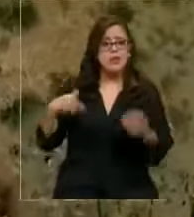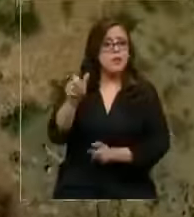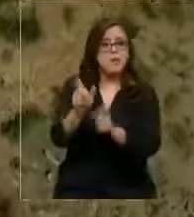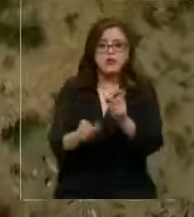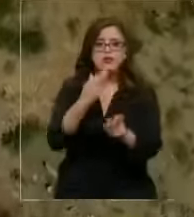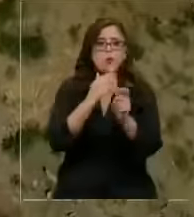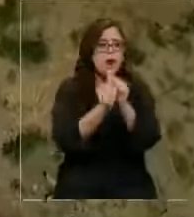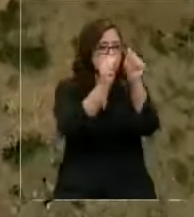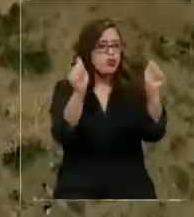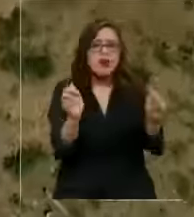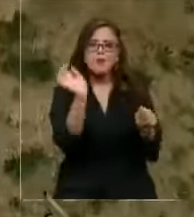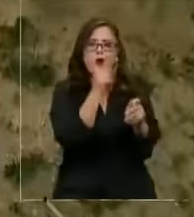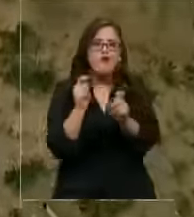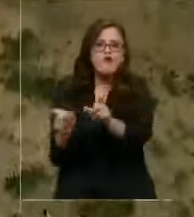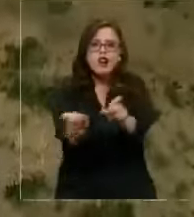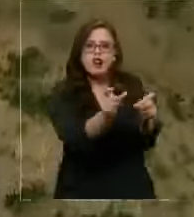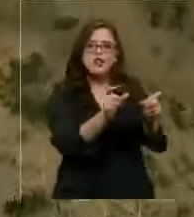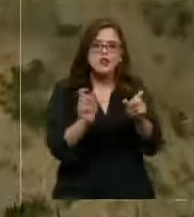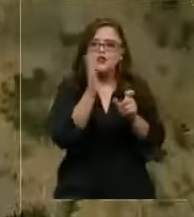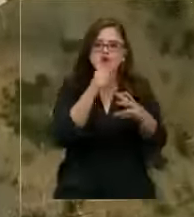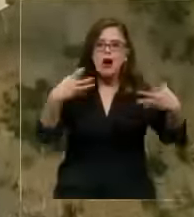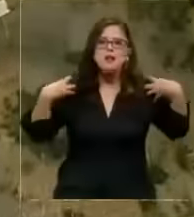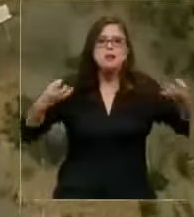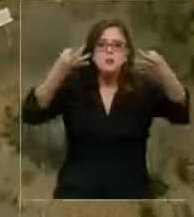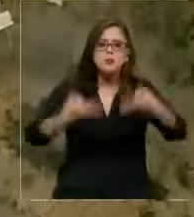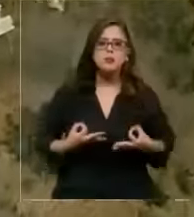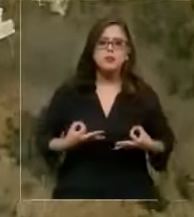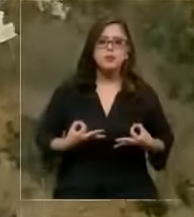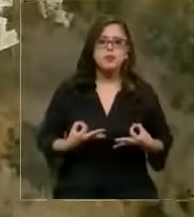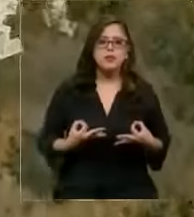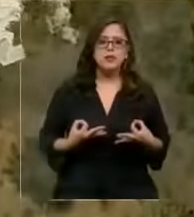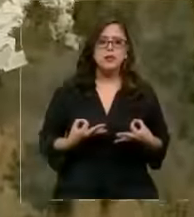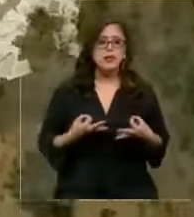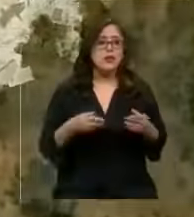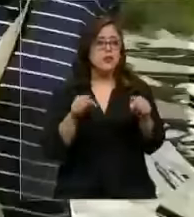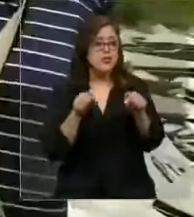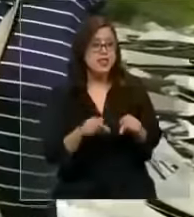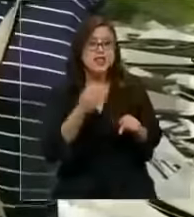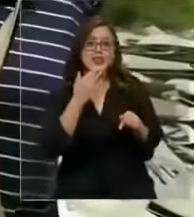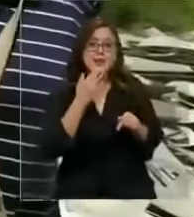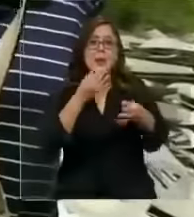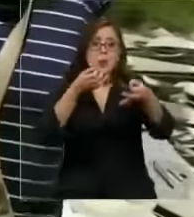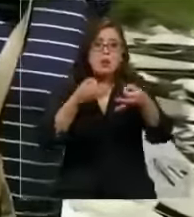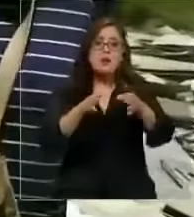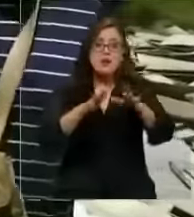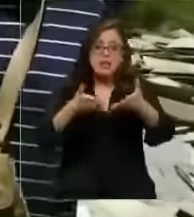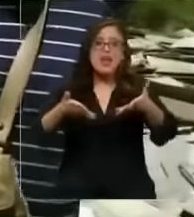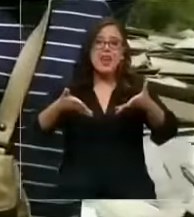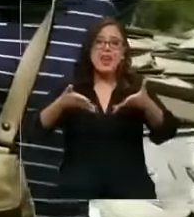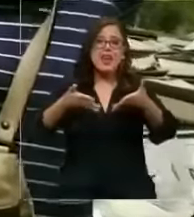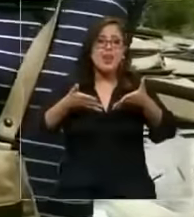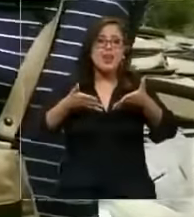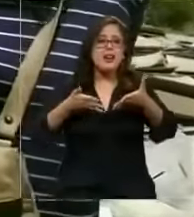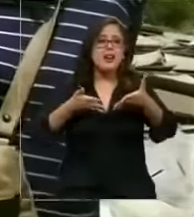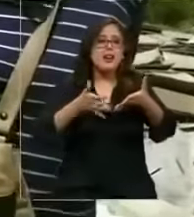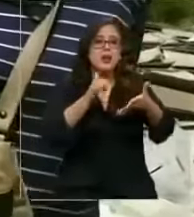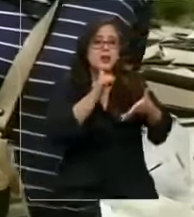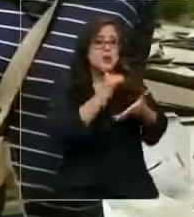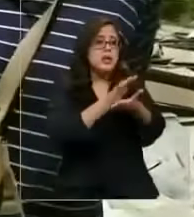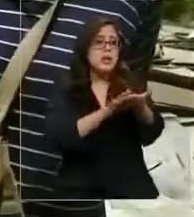que nos fiscalizan y no se hacen cargo, esa es la verdad. Y justamente aquí pasan los esteros. Entonces, dígame usted, viene un estero, baja una